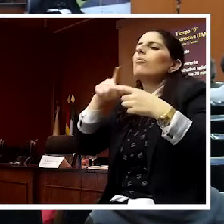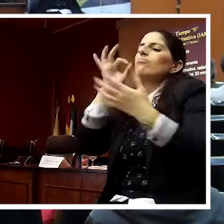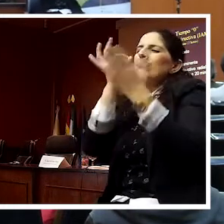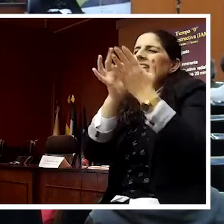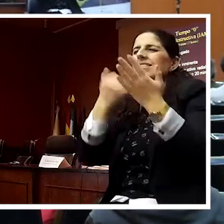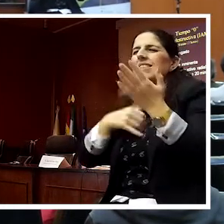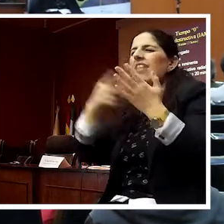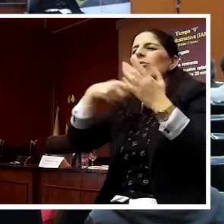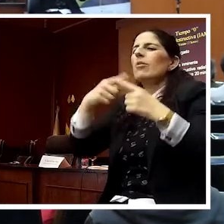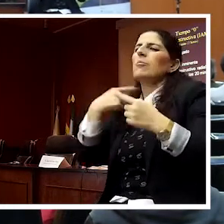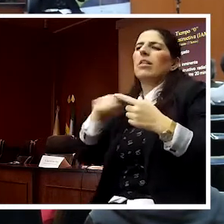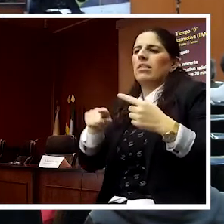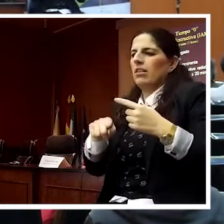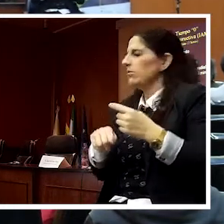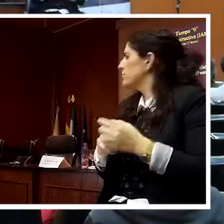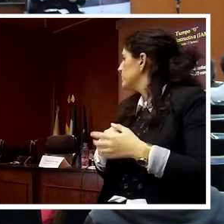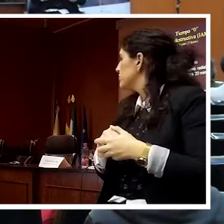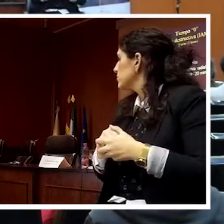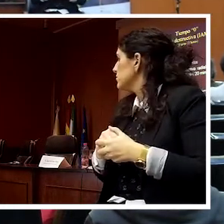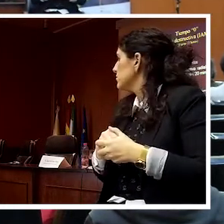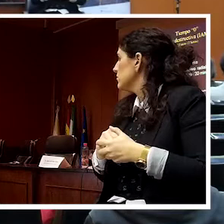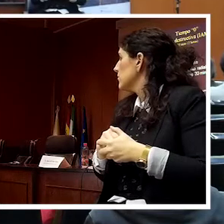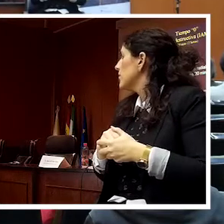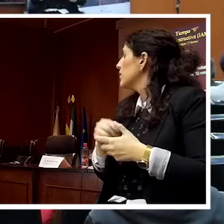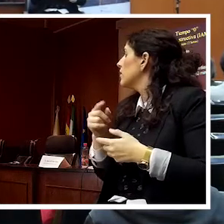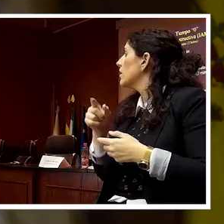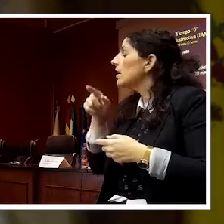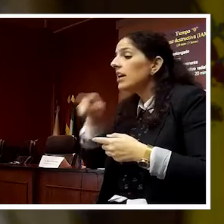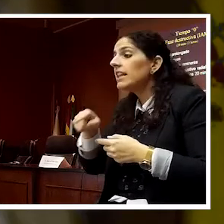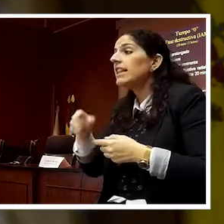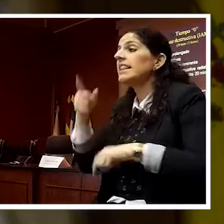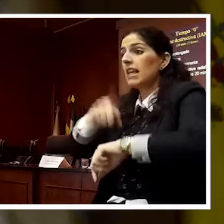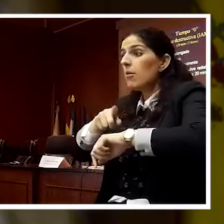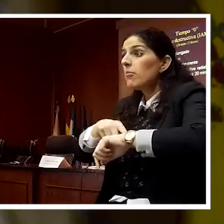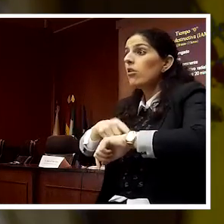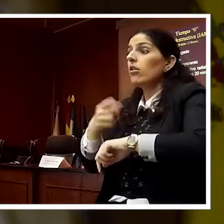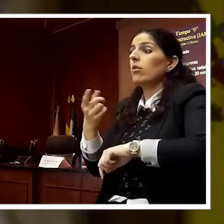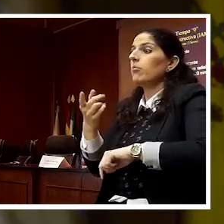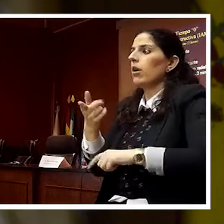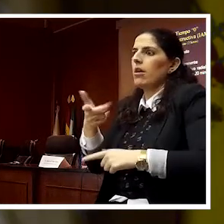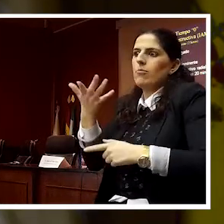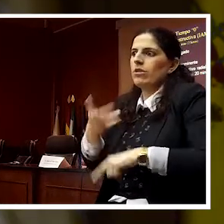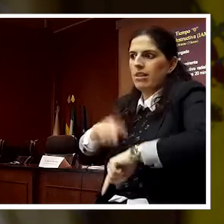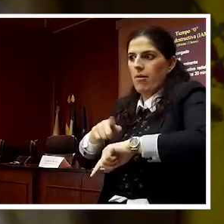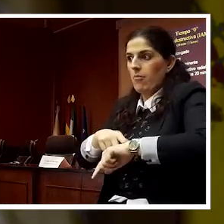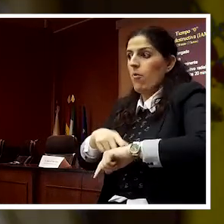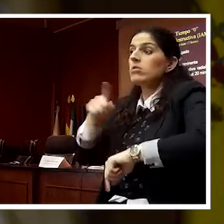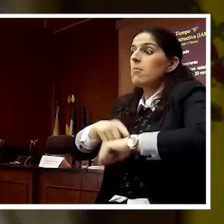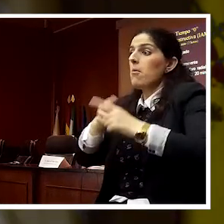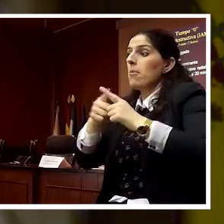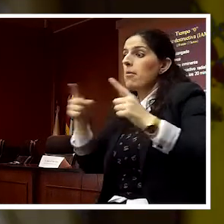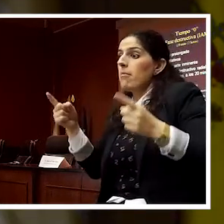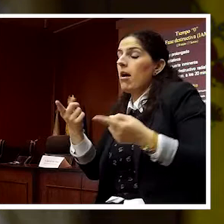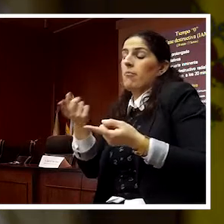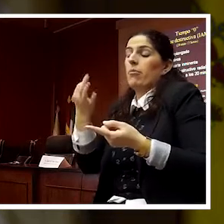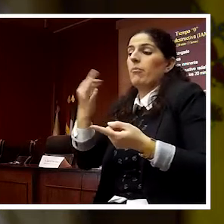avanza radialmente, como digo, y, bueno, en cuanto al tiempo, pues aquí es siempre una incógnita,